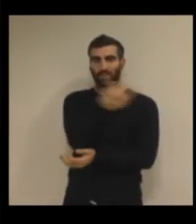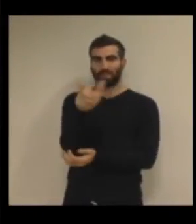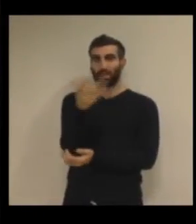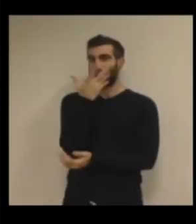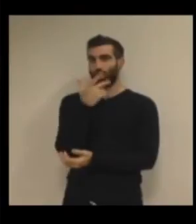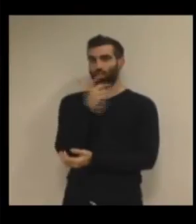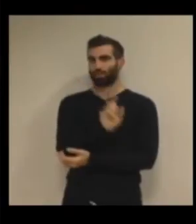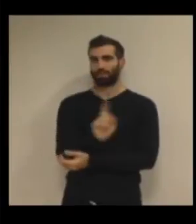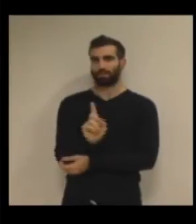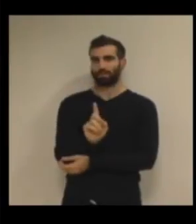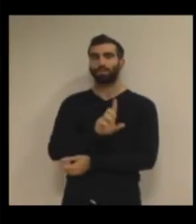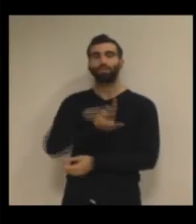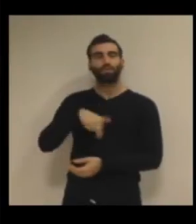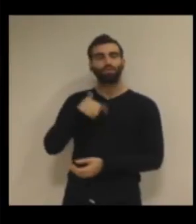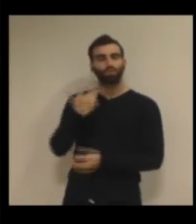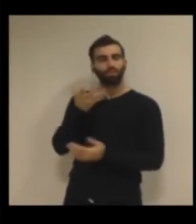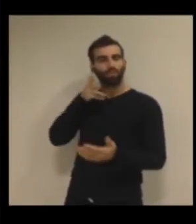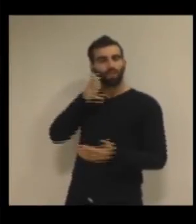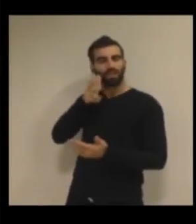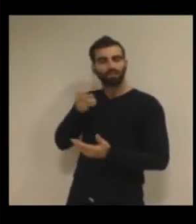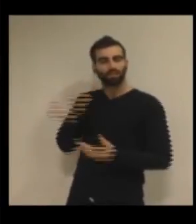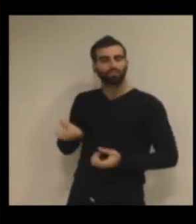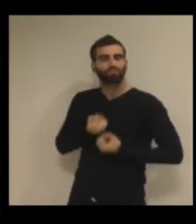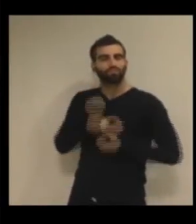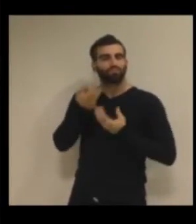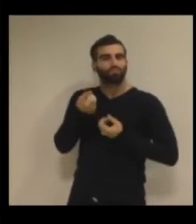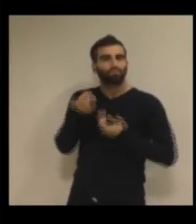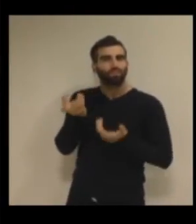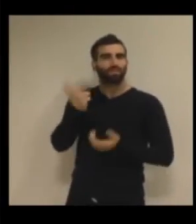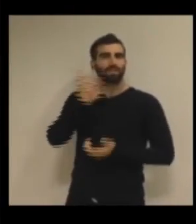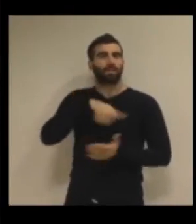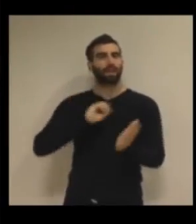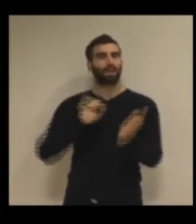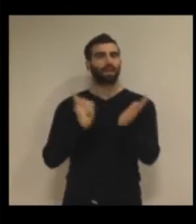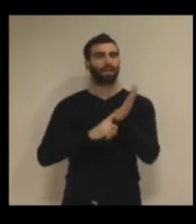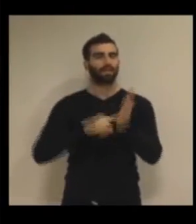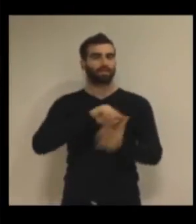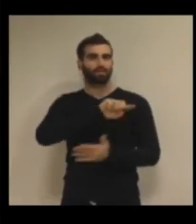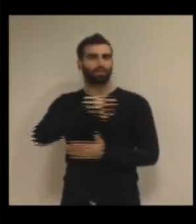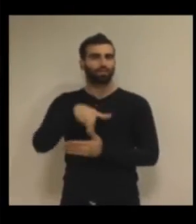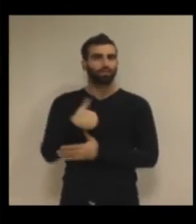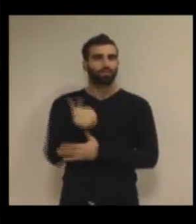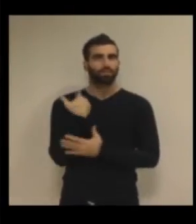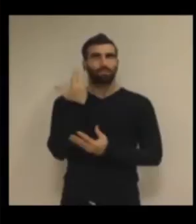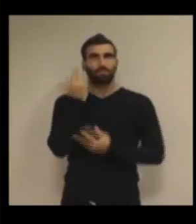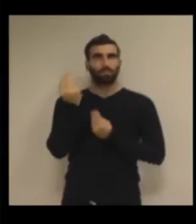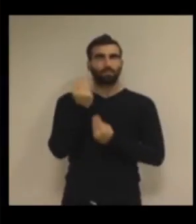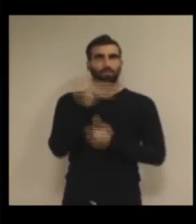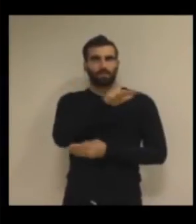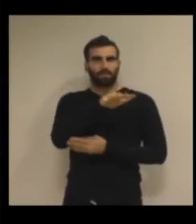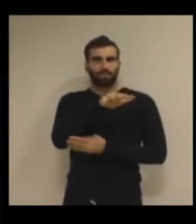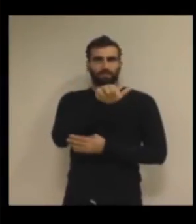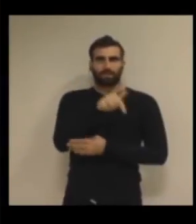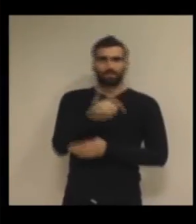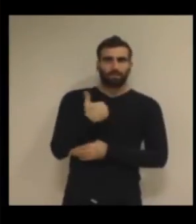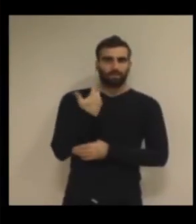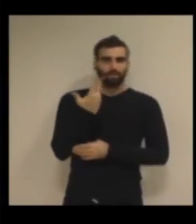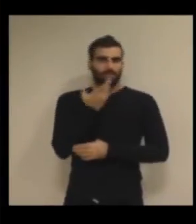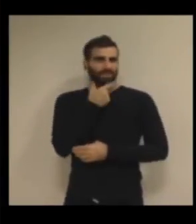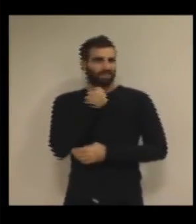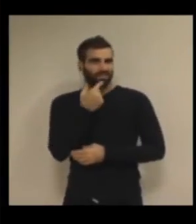cuando hablamos de derechos y de legislación, entramos en un terreno además que a mí me llega a resultar irritante incluso,